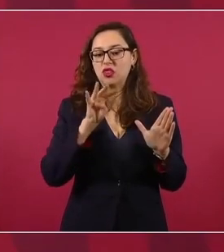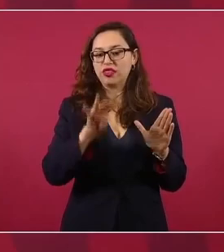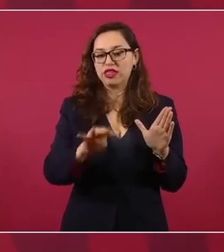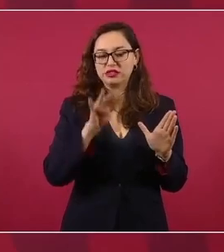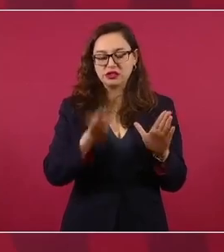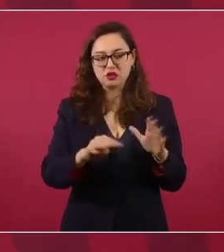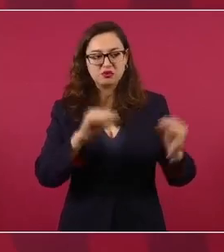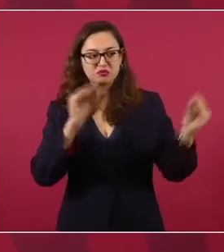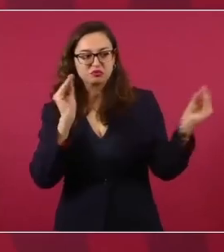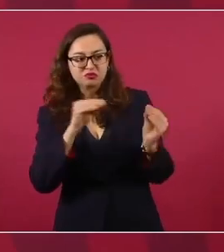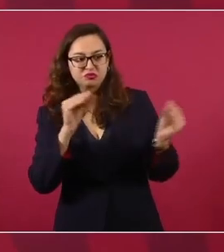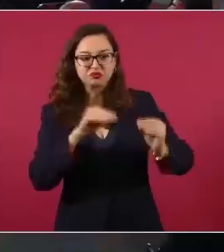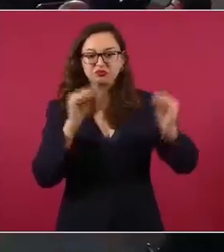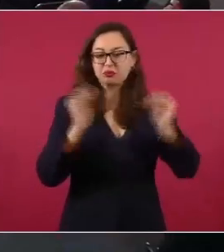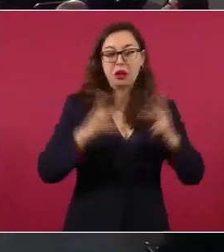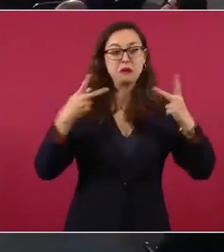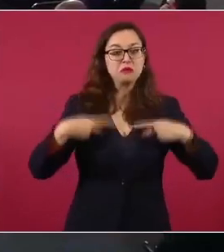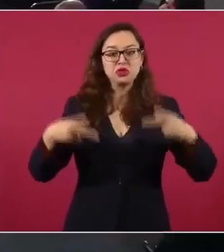hasta